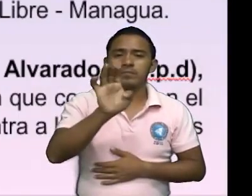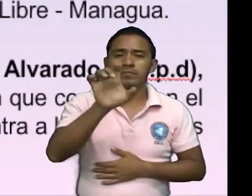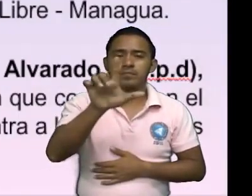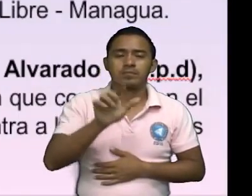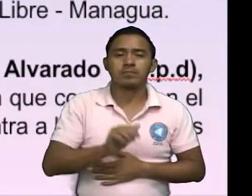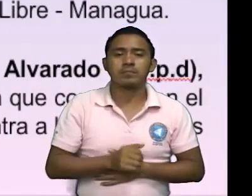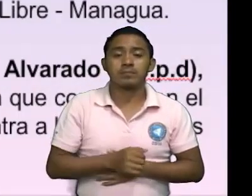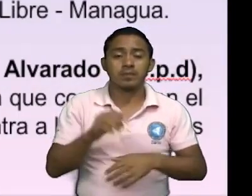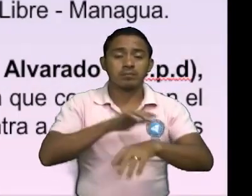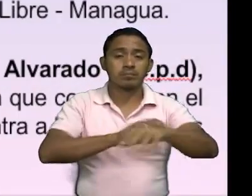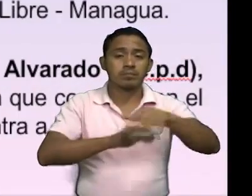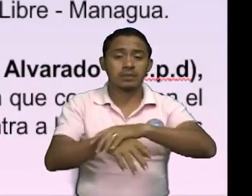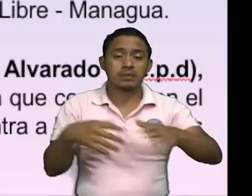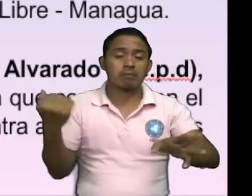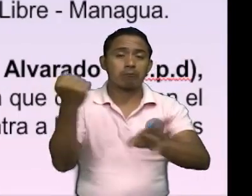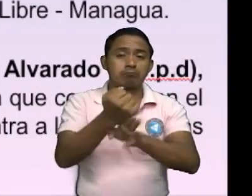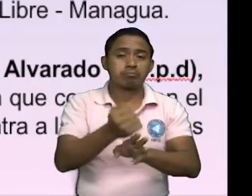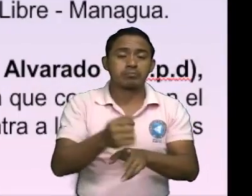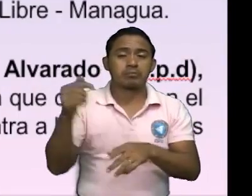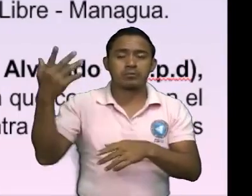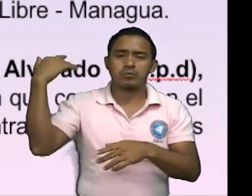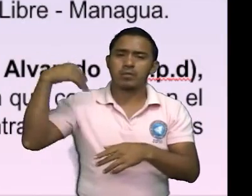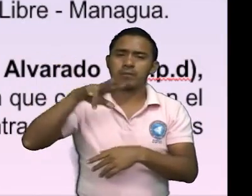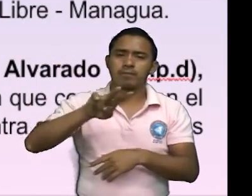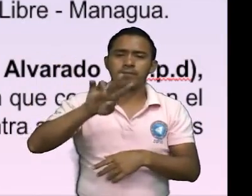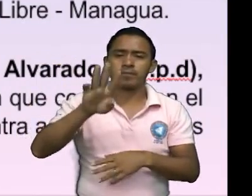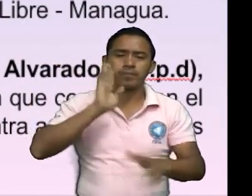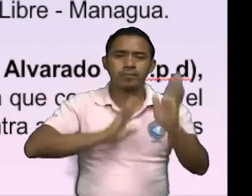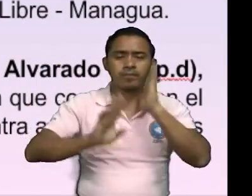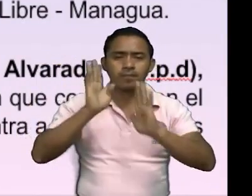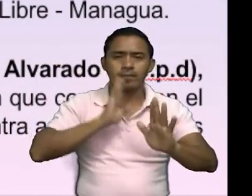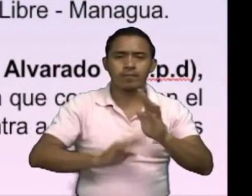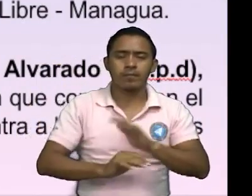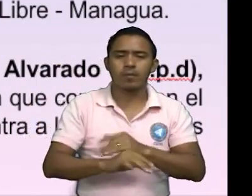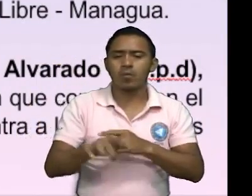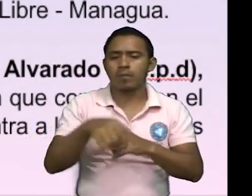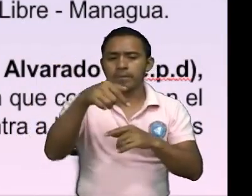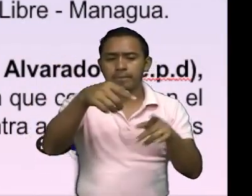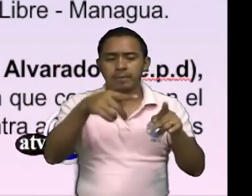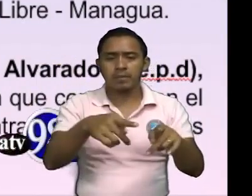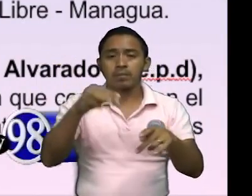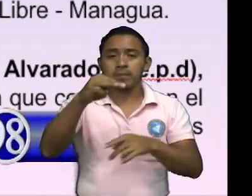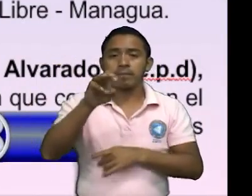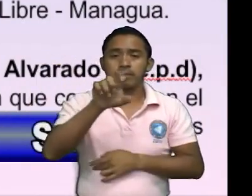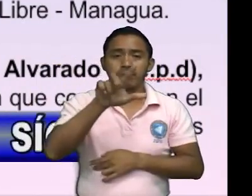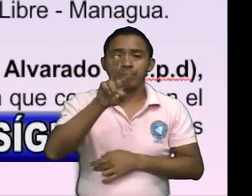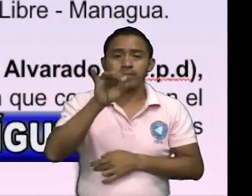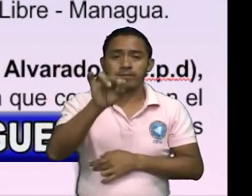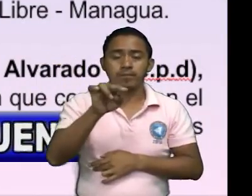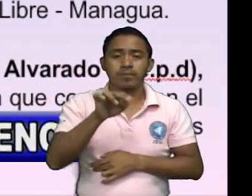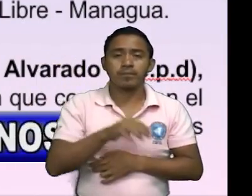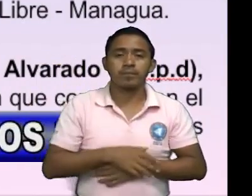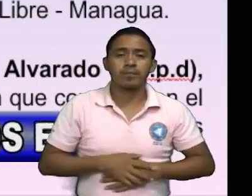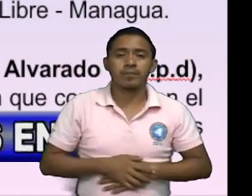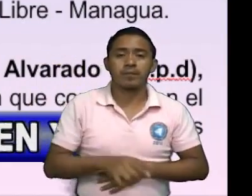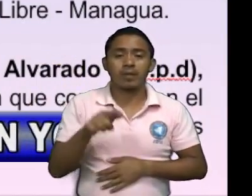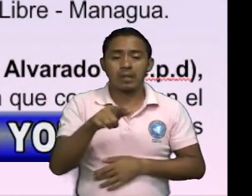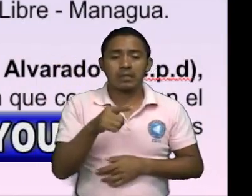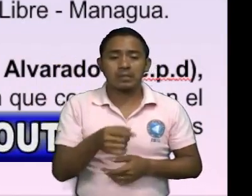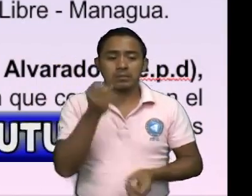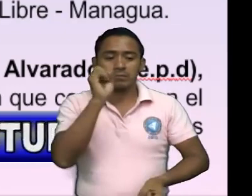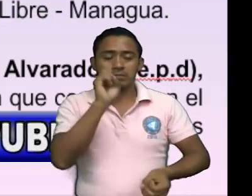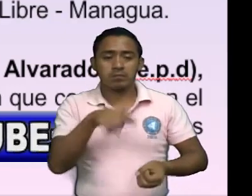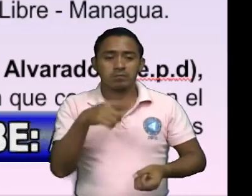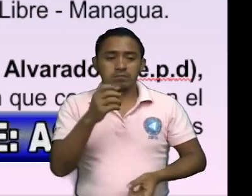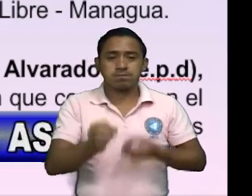fue capturado por el asesinato cometido el pasado 23 de agosto en perjuicio de Melvin Giovanni Carrera Alvarado, a quien incineró